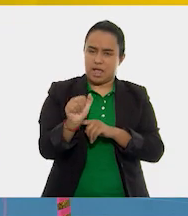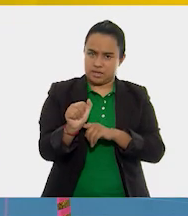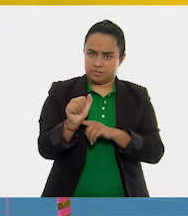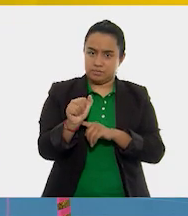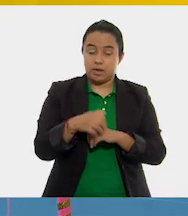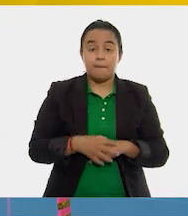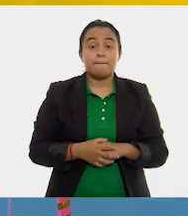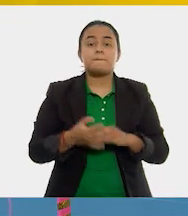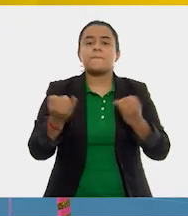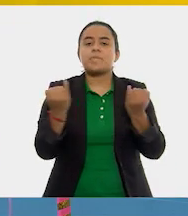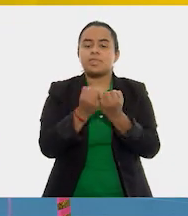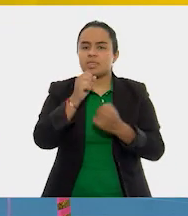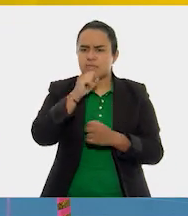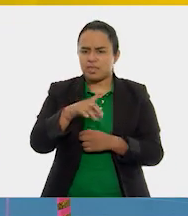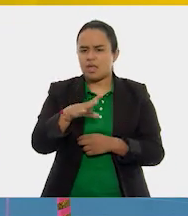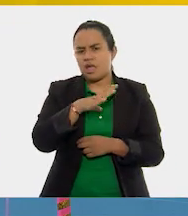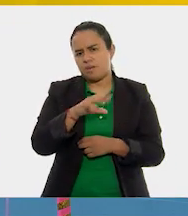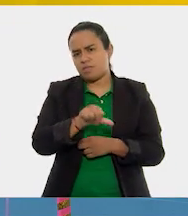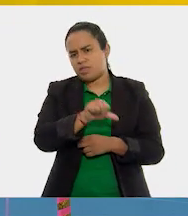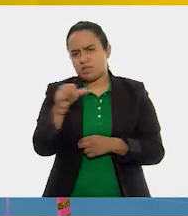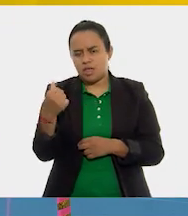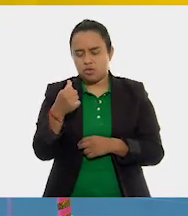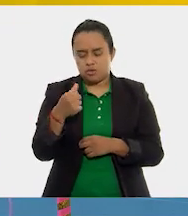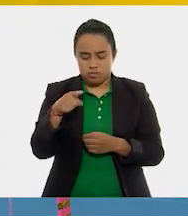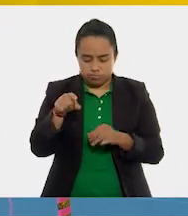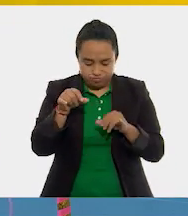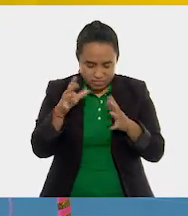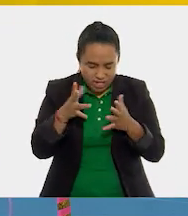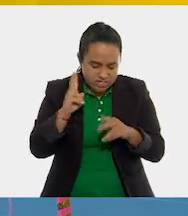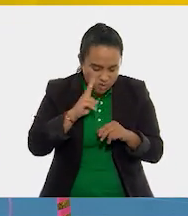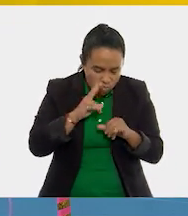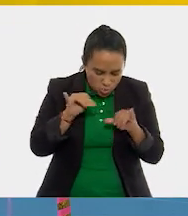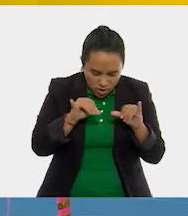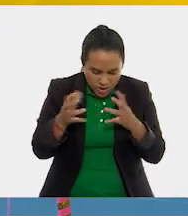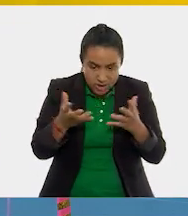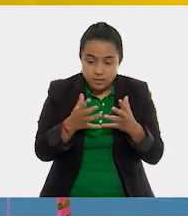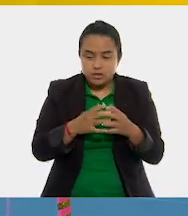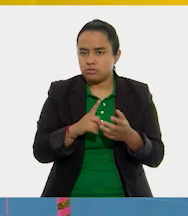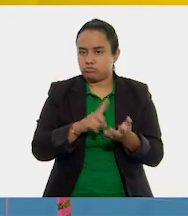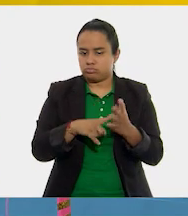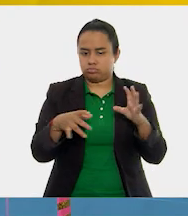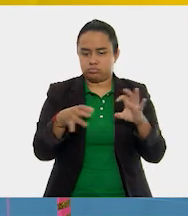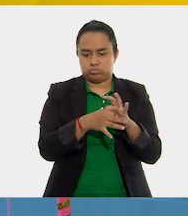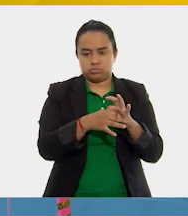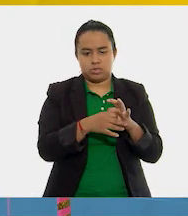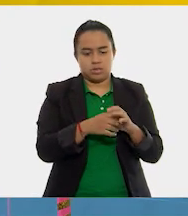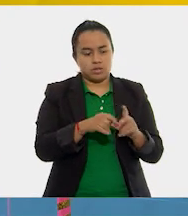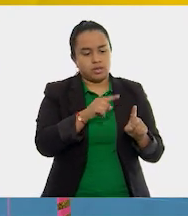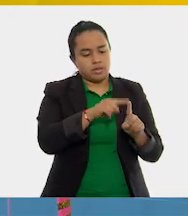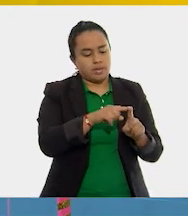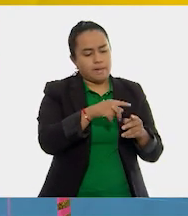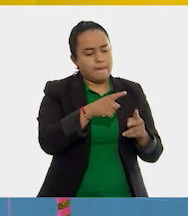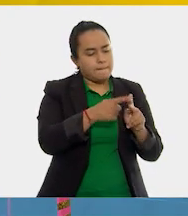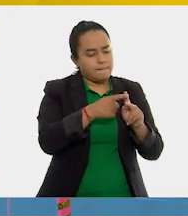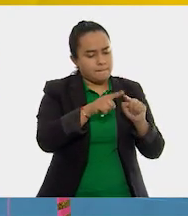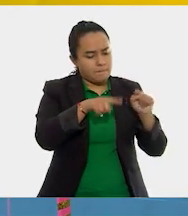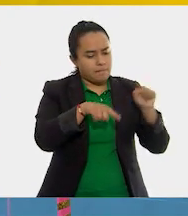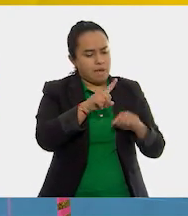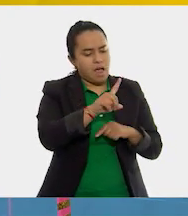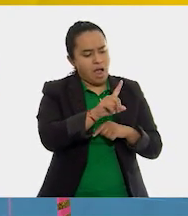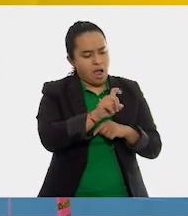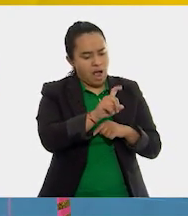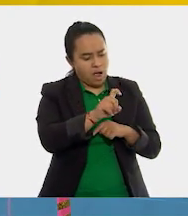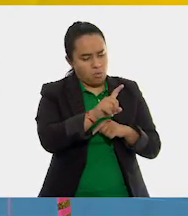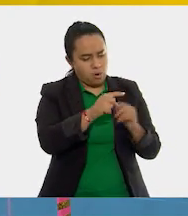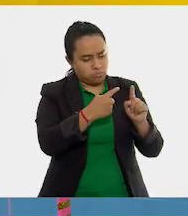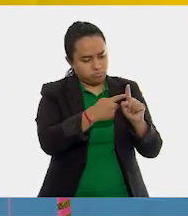También observamos por medio de nuestro experimento la relación que existe entre las unidades de medida del agua